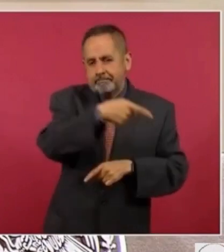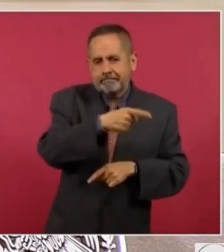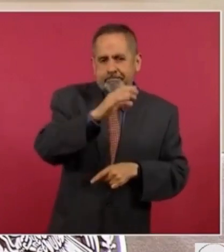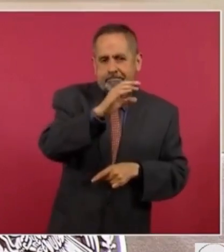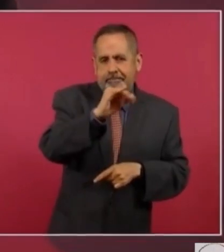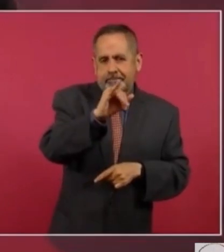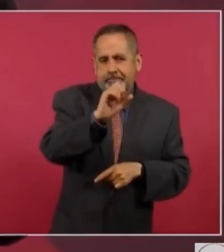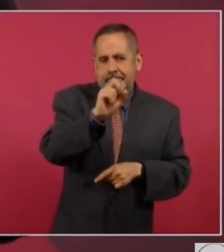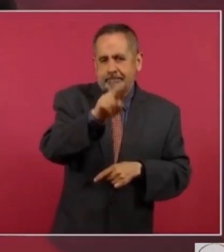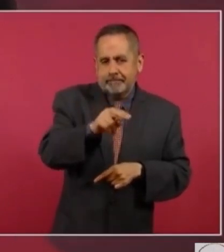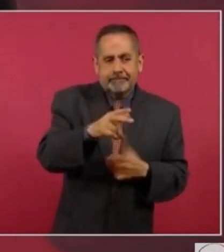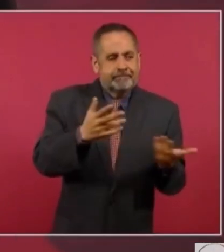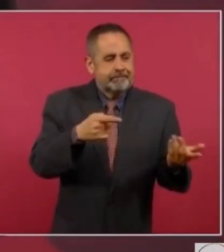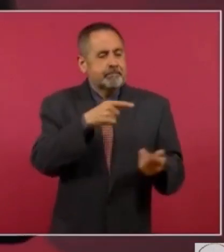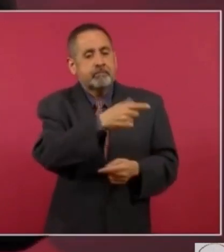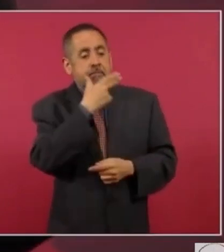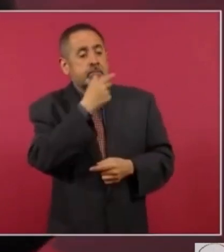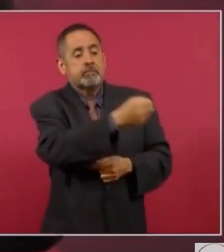Este señor Valdés,